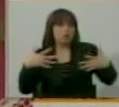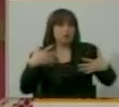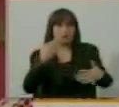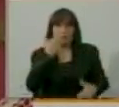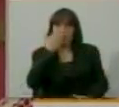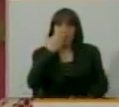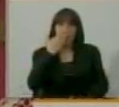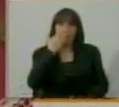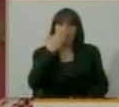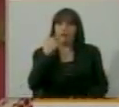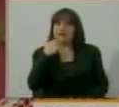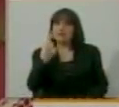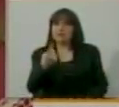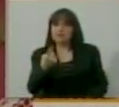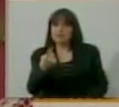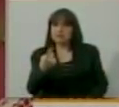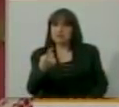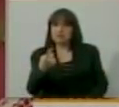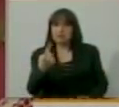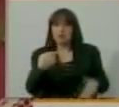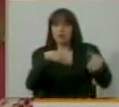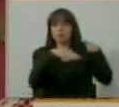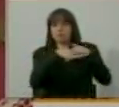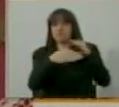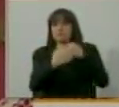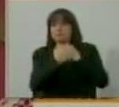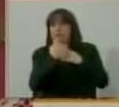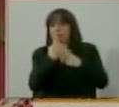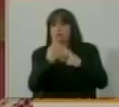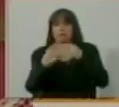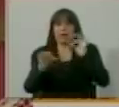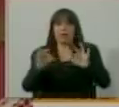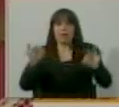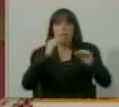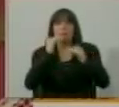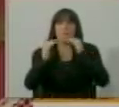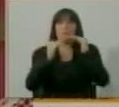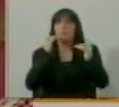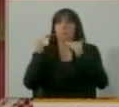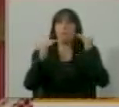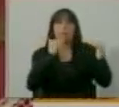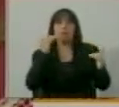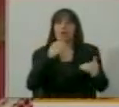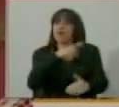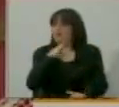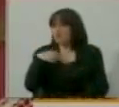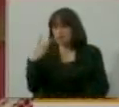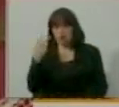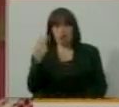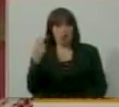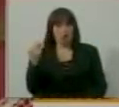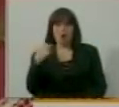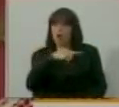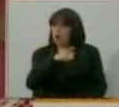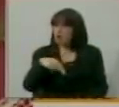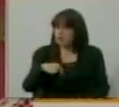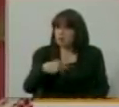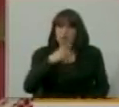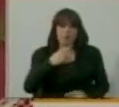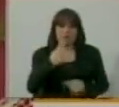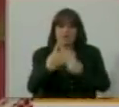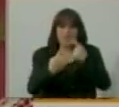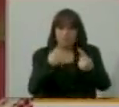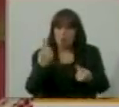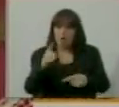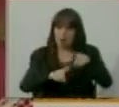Entre ellos se tapan sus vagabunderías. Nosotros somos solidarios. Nosotros somos solidarios. Entonces da